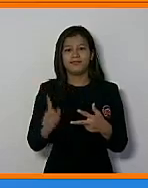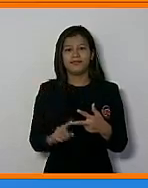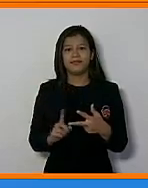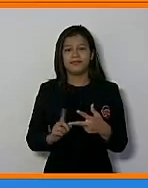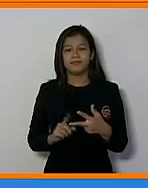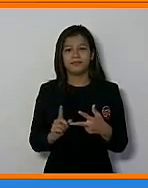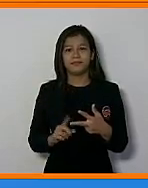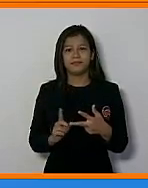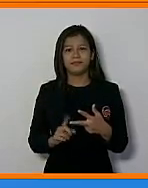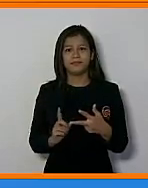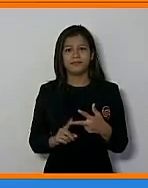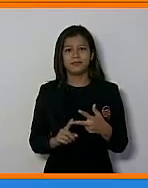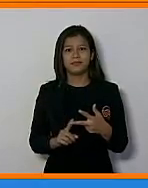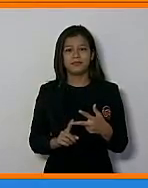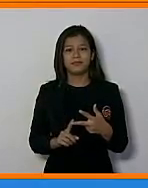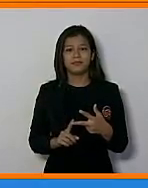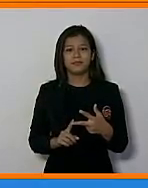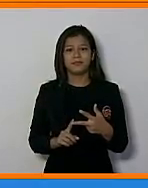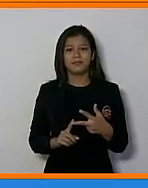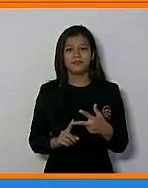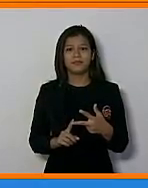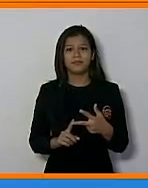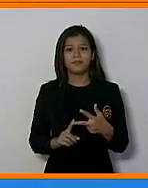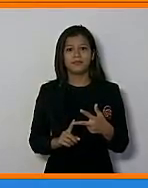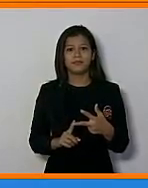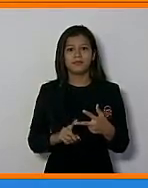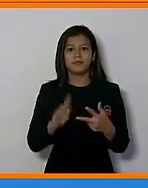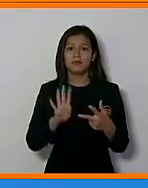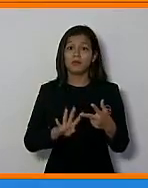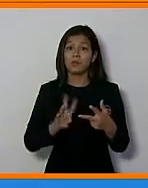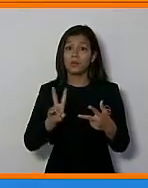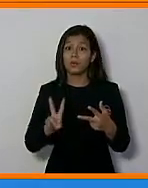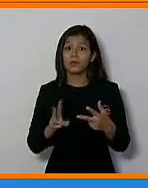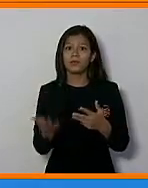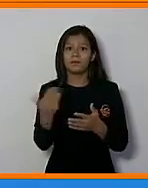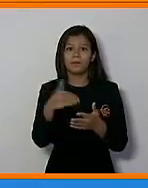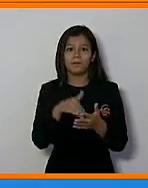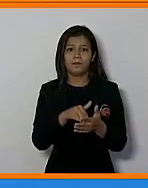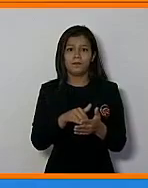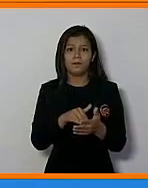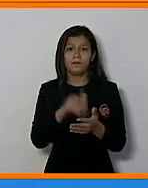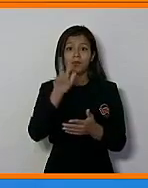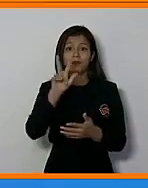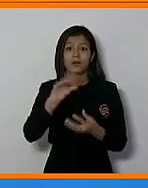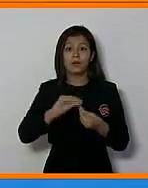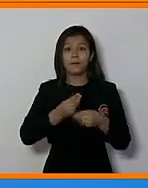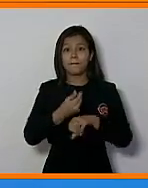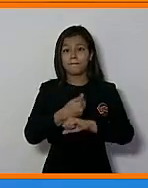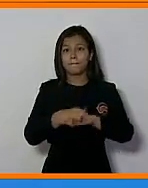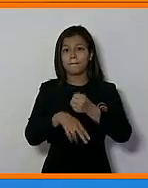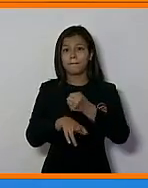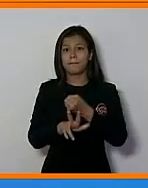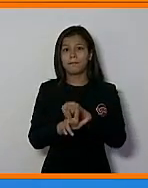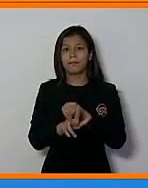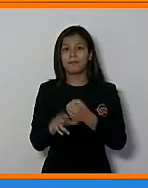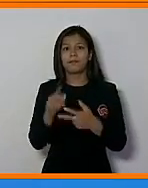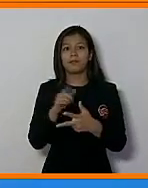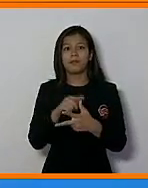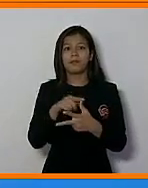y decisivo número ganador. Este es el 42. Con mucho gusto te repito, los tres números favorecidos